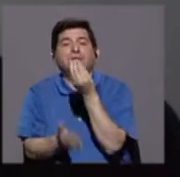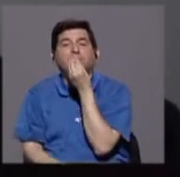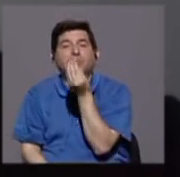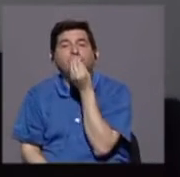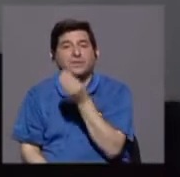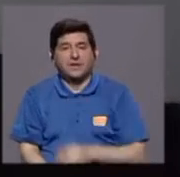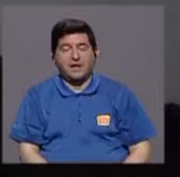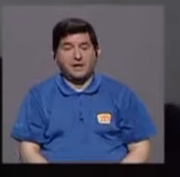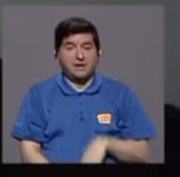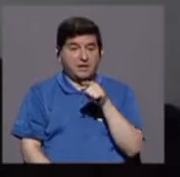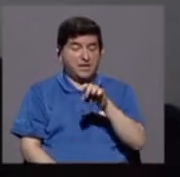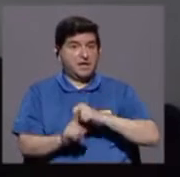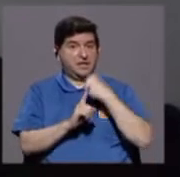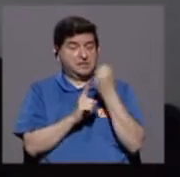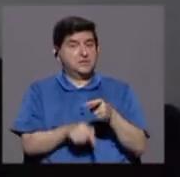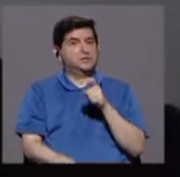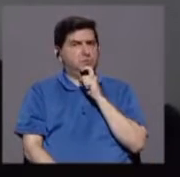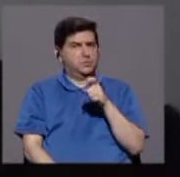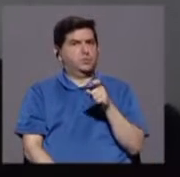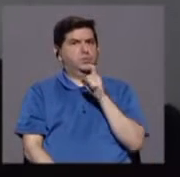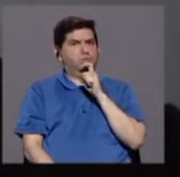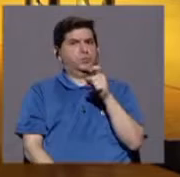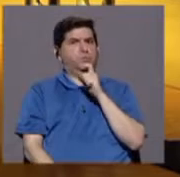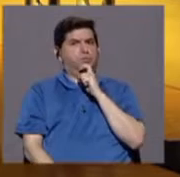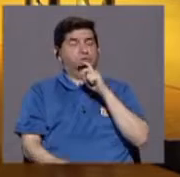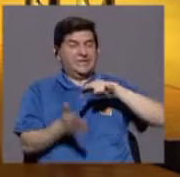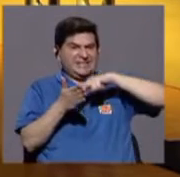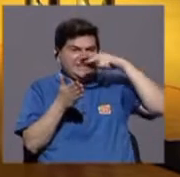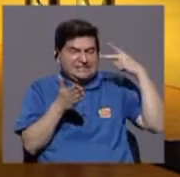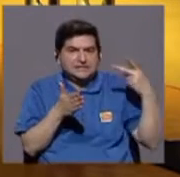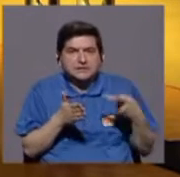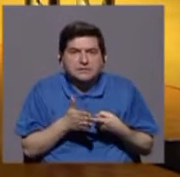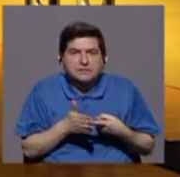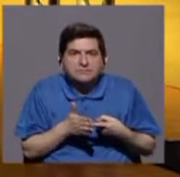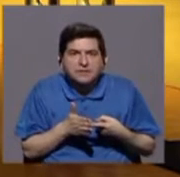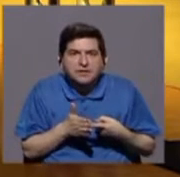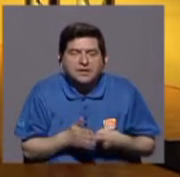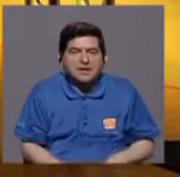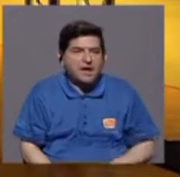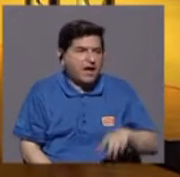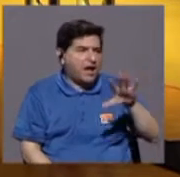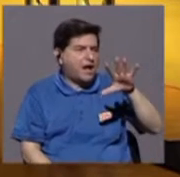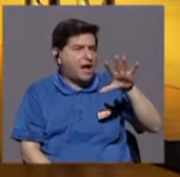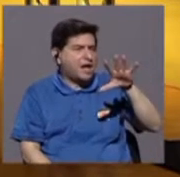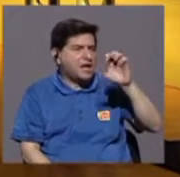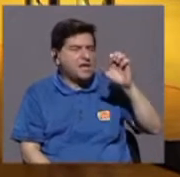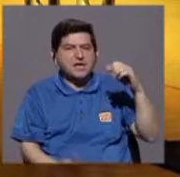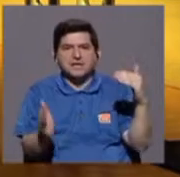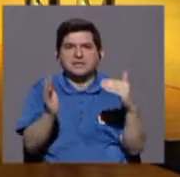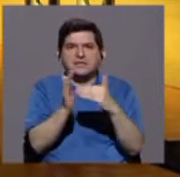Y eso no deja de ser una problemática complicada, porque estás hablando de 500,000 almas,